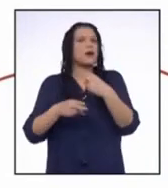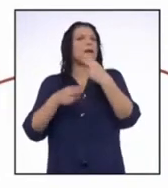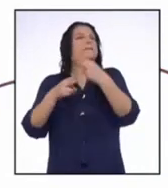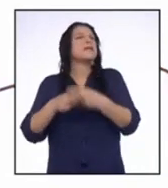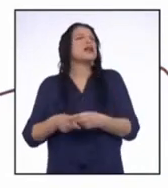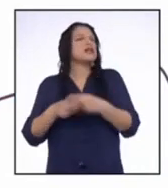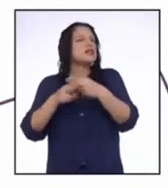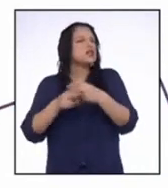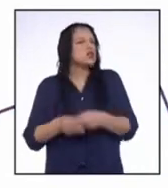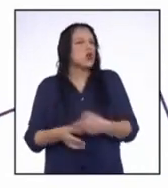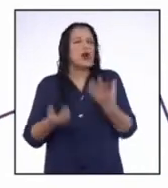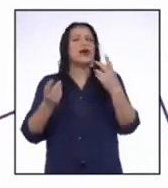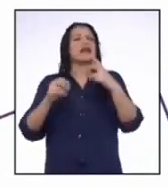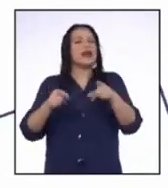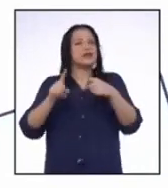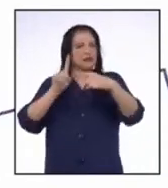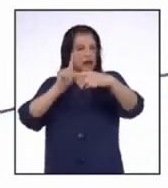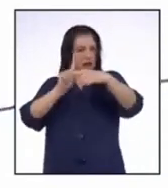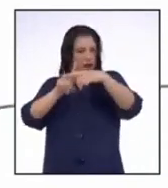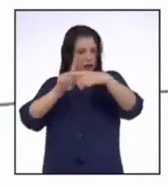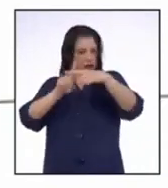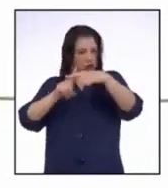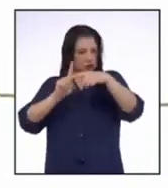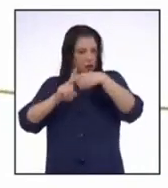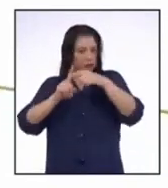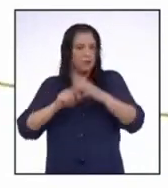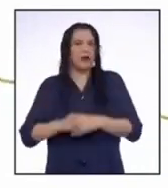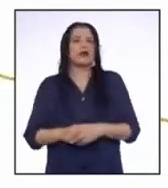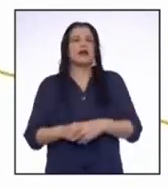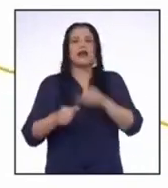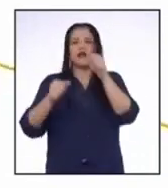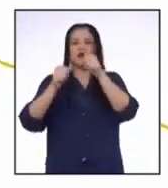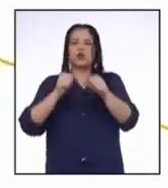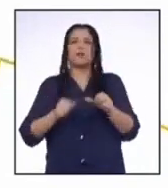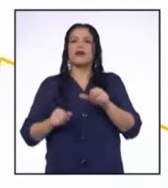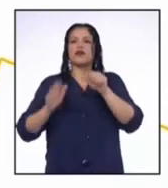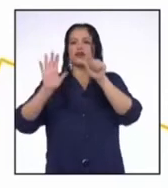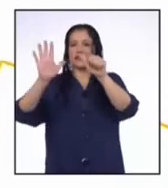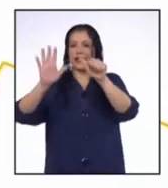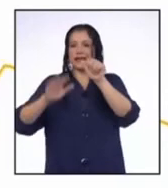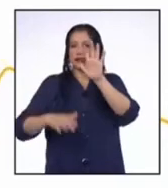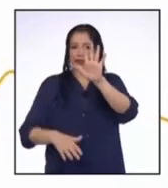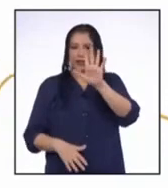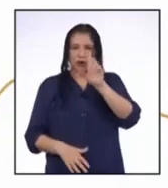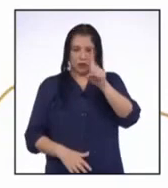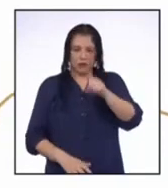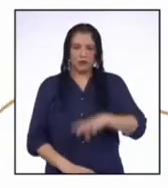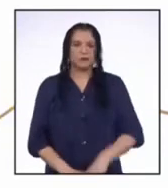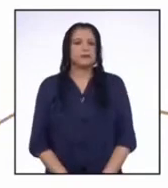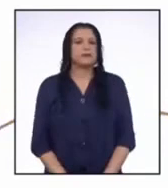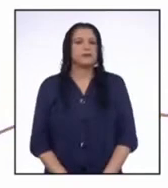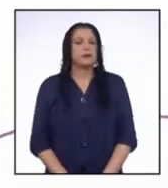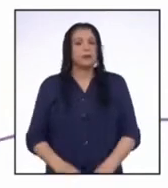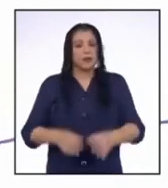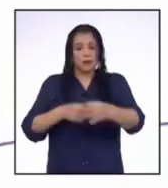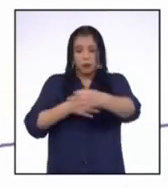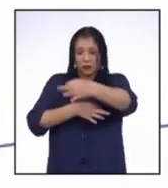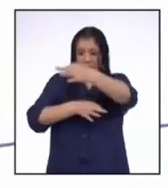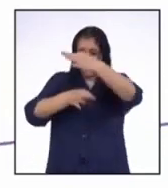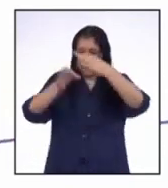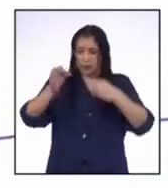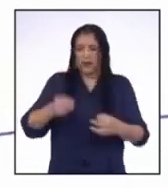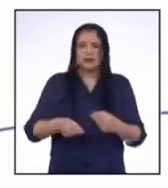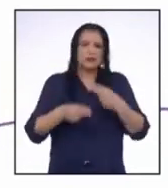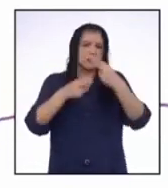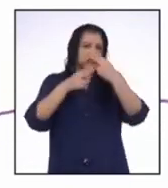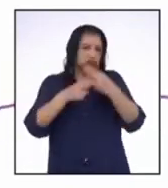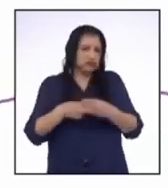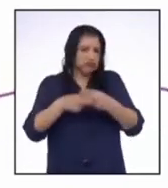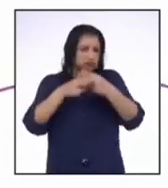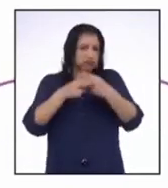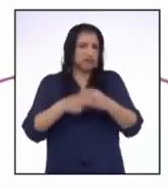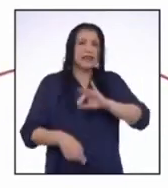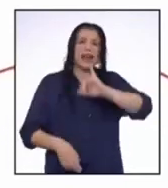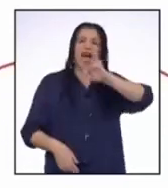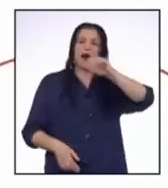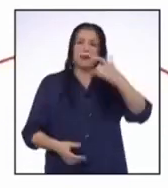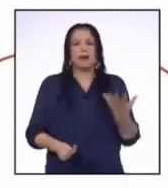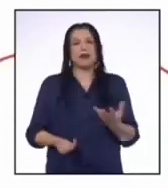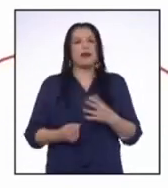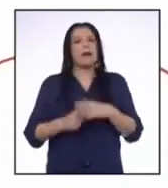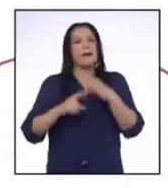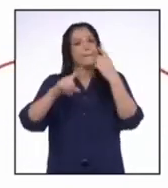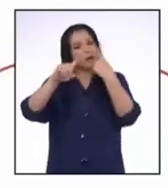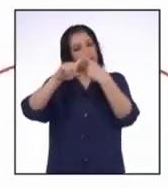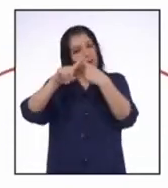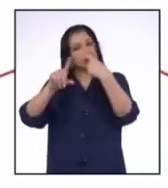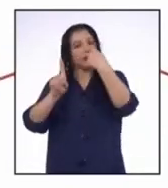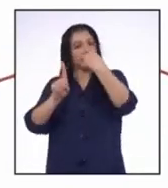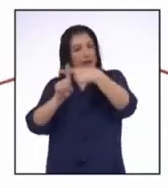kilogramos y a ese resultado sumarle el número 651. Pues reemplacé el peso de Javier en la fórmula, multipliqué